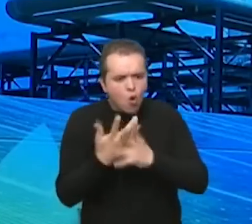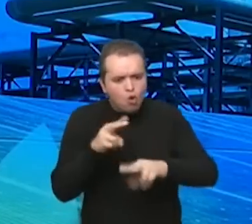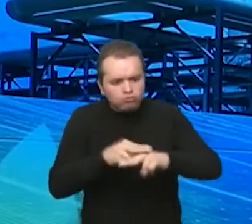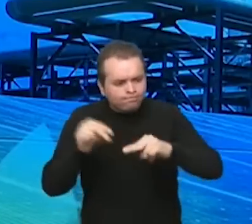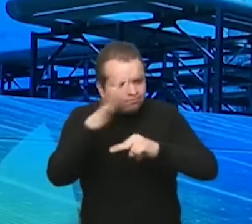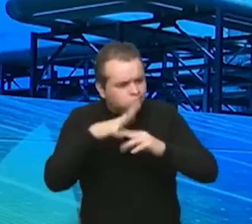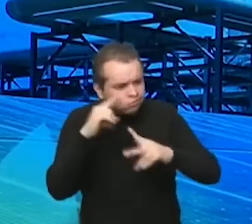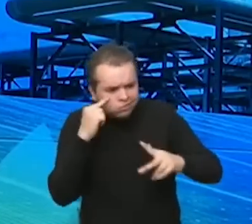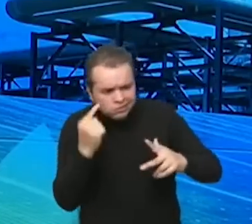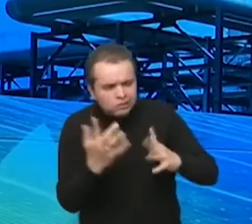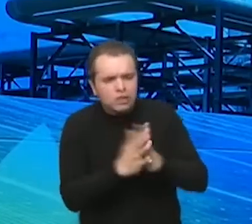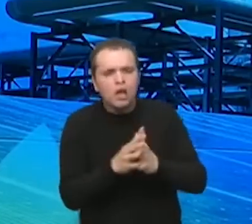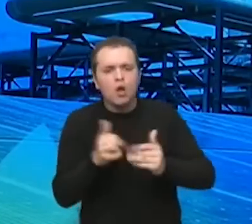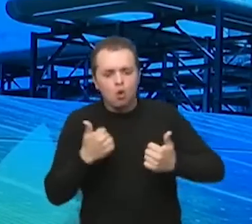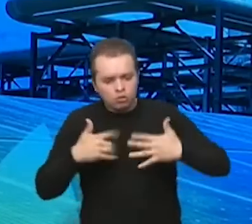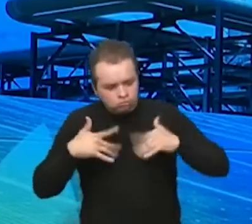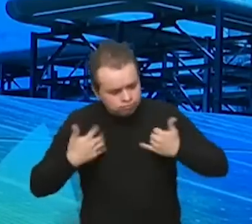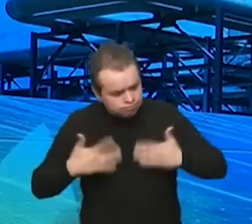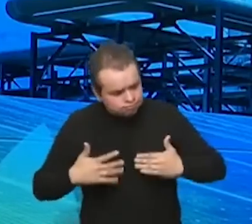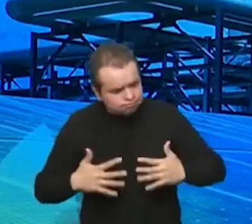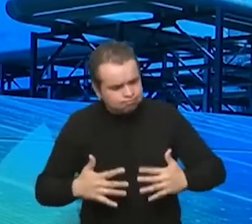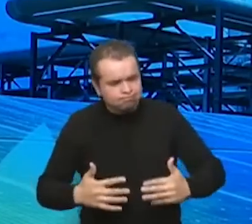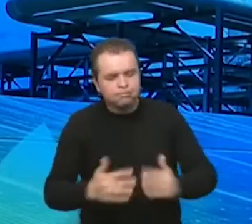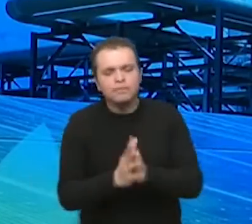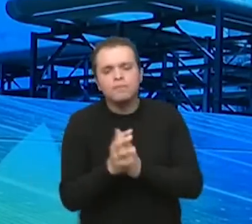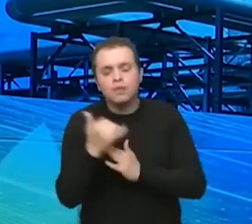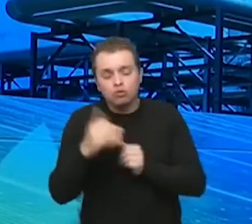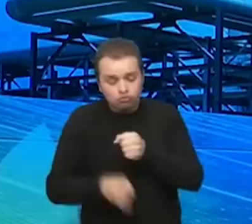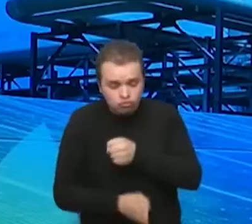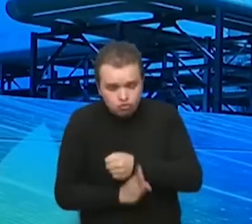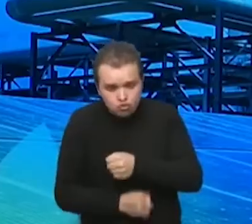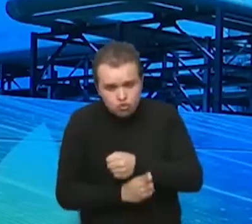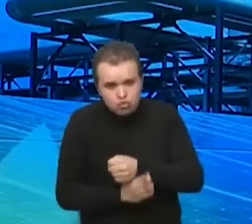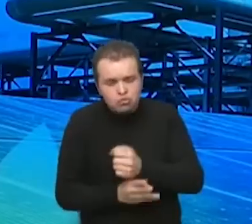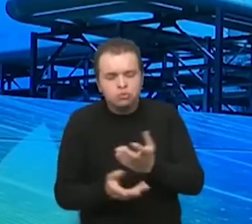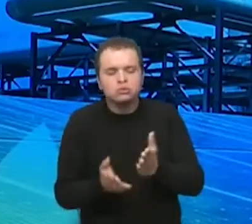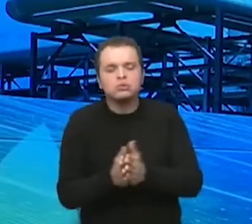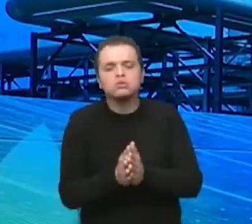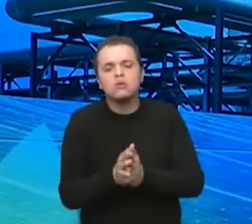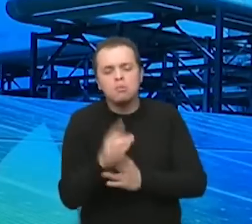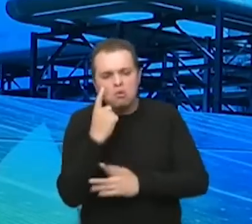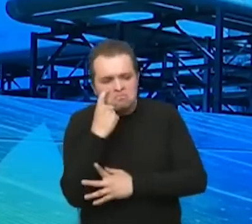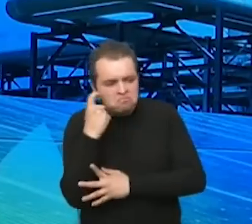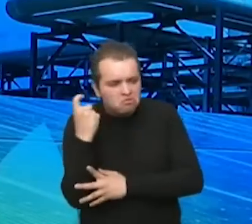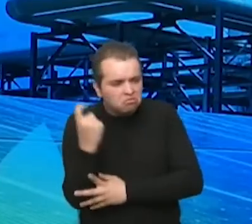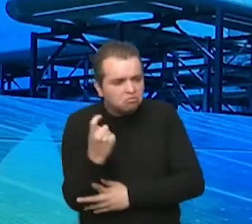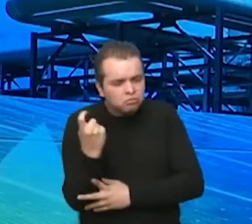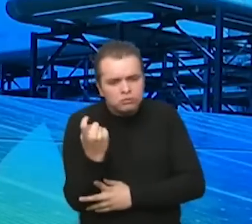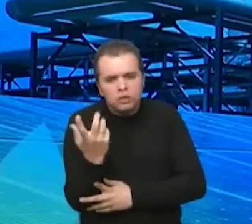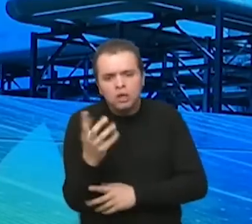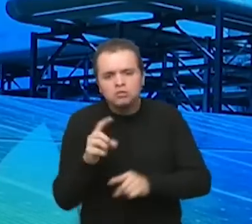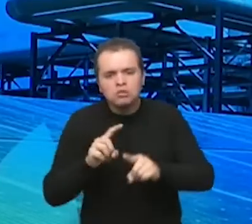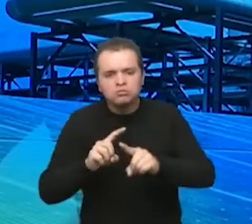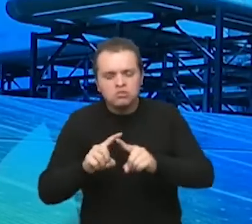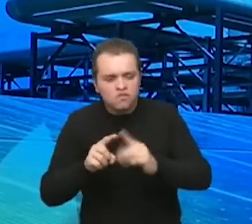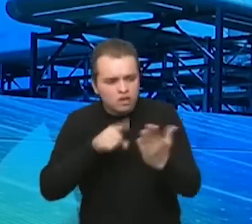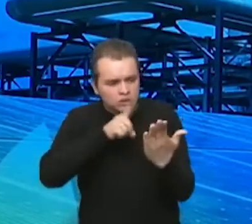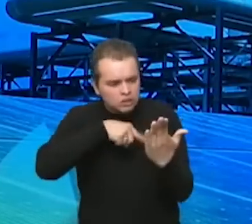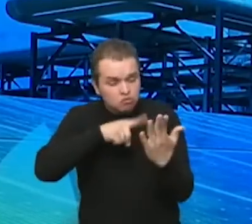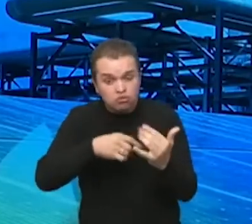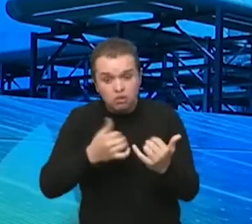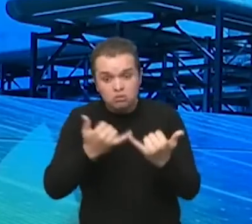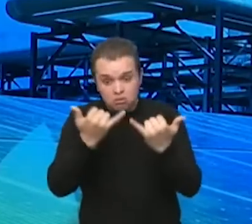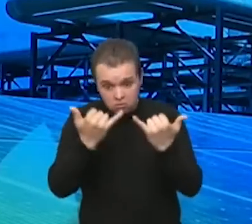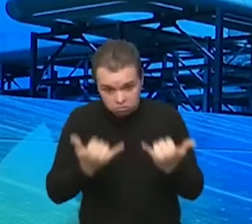están registrados como contingentes en particular en gas pero seguimos también buscando en los contratos